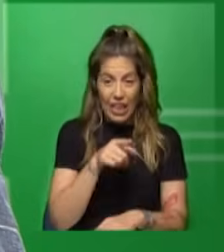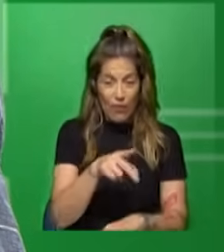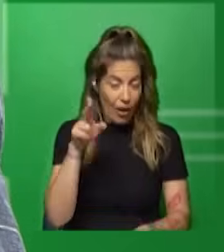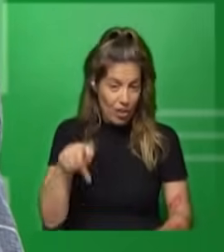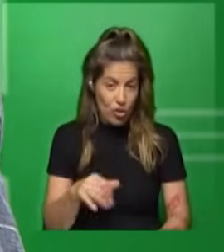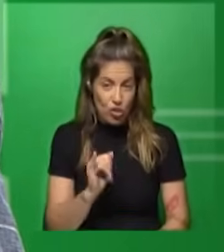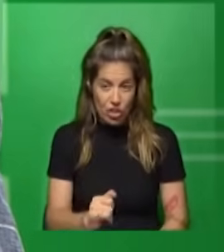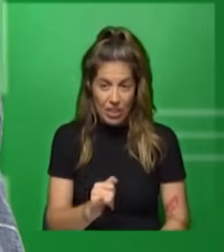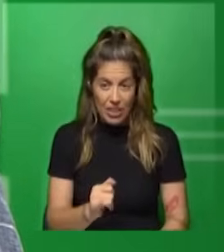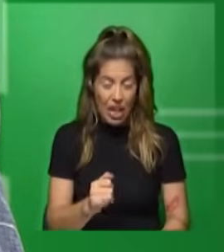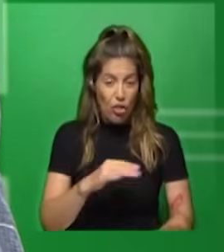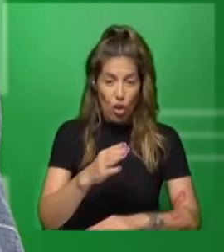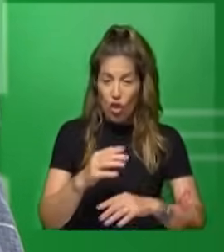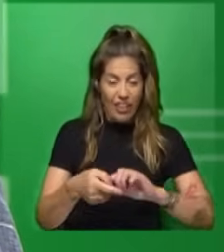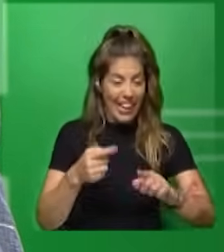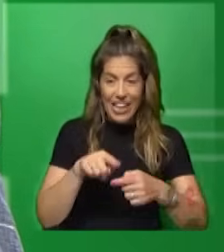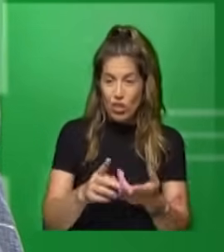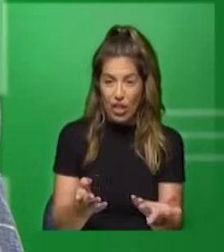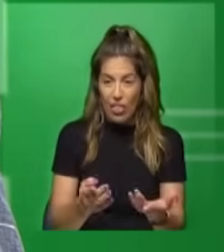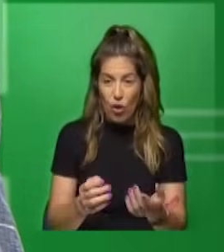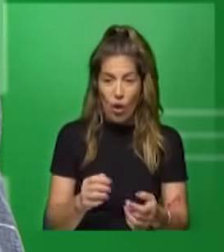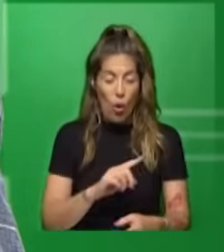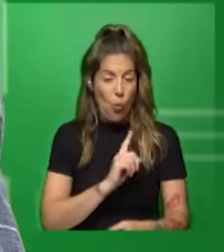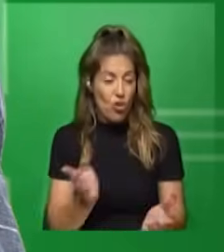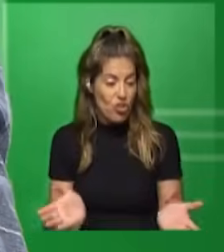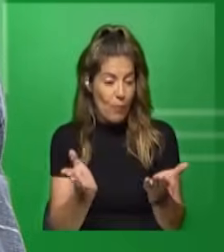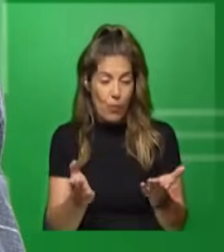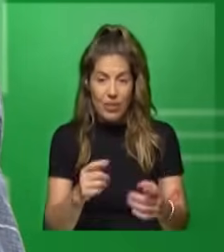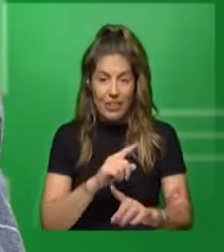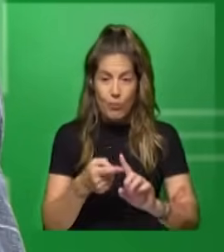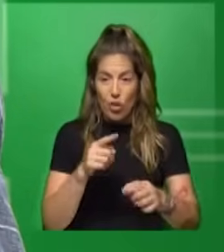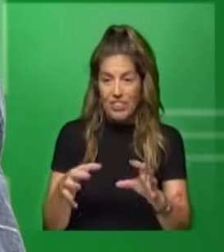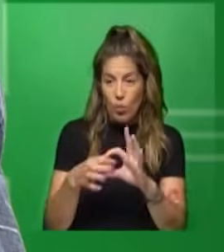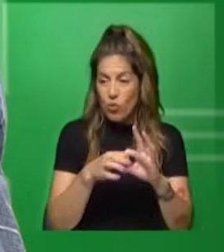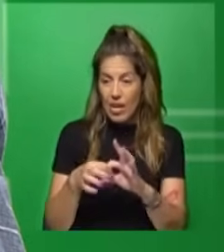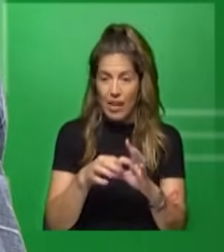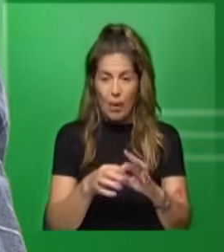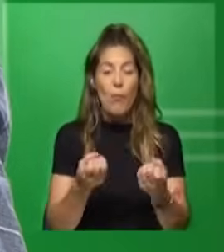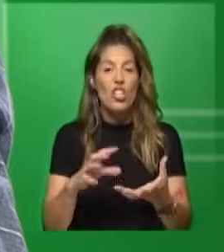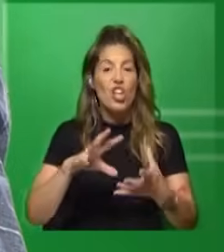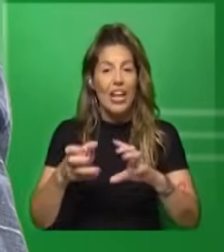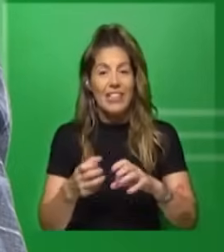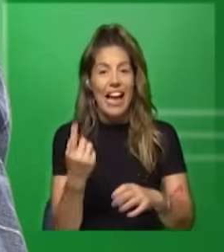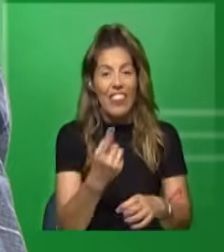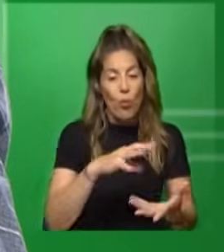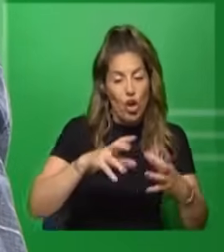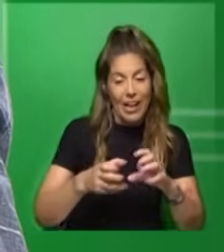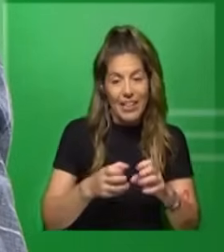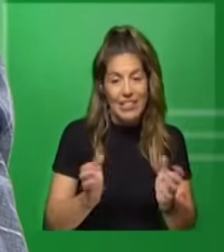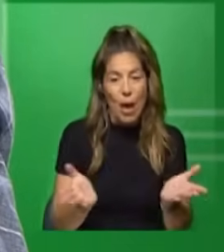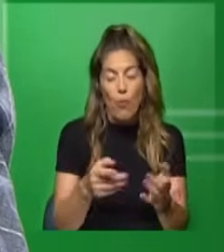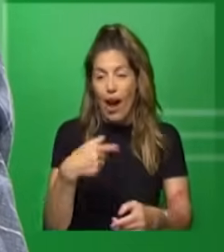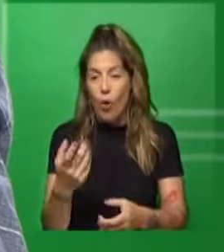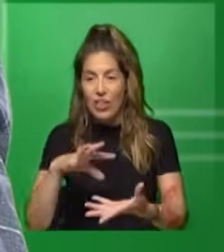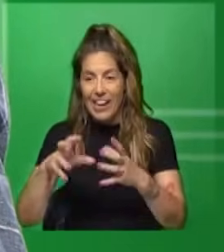razón del mundo están interrelacionados, se potencian, por eso esa crisis es tan potente, porque cada una de las crisis se potencian entre sí